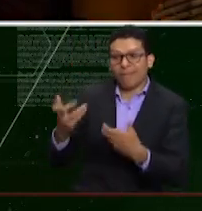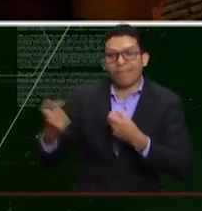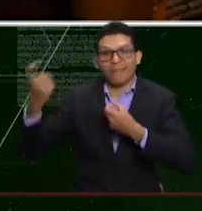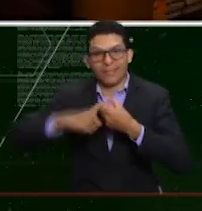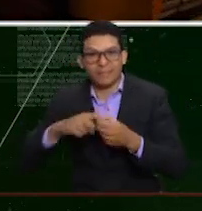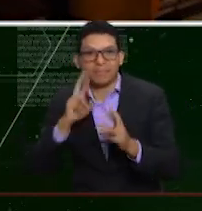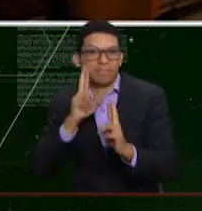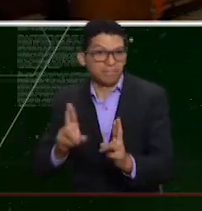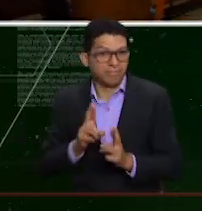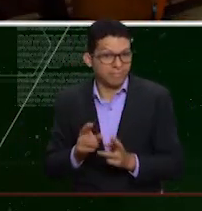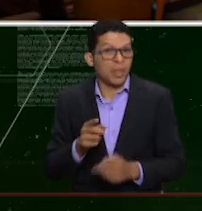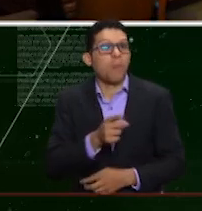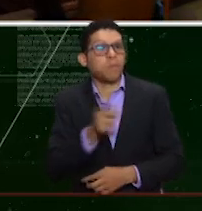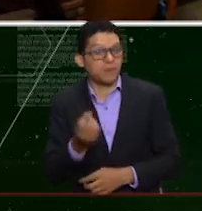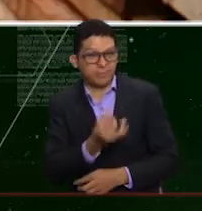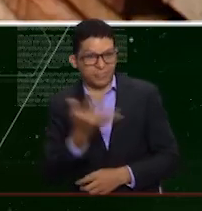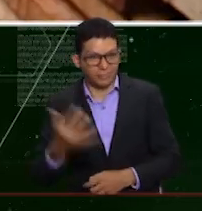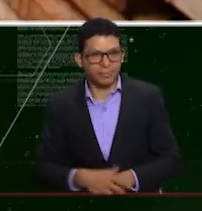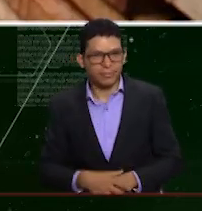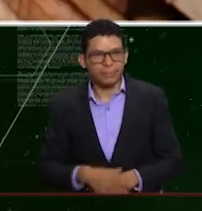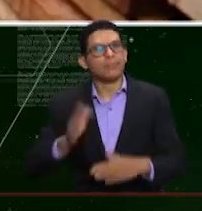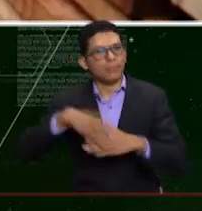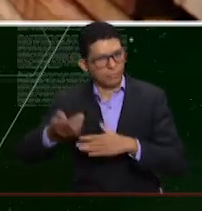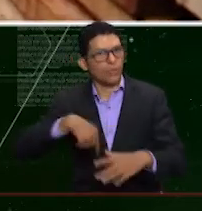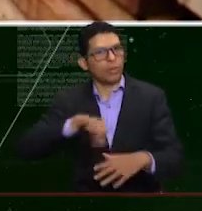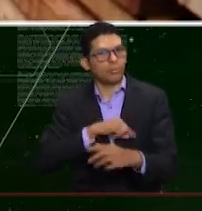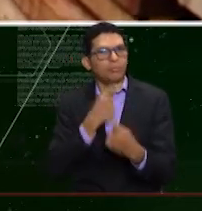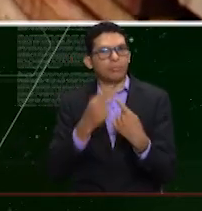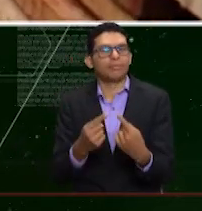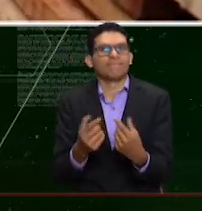ser reconocidos, porque además luego les decimos que